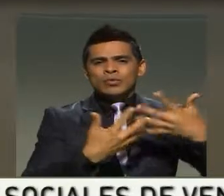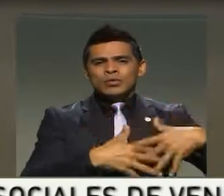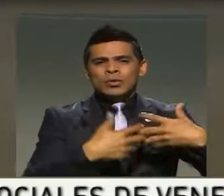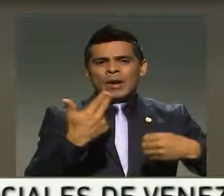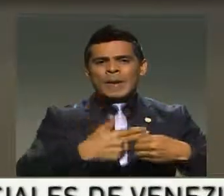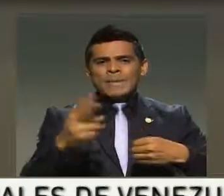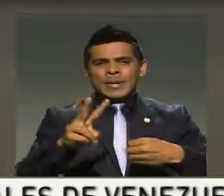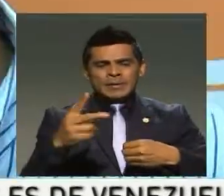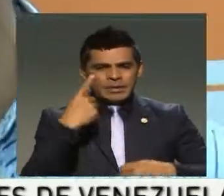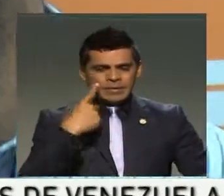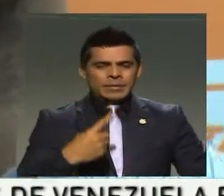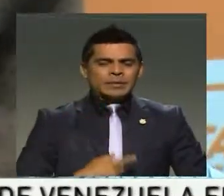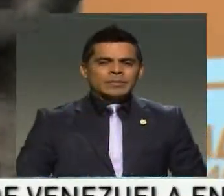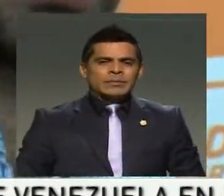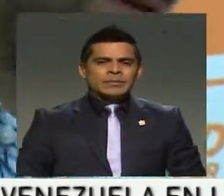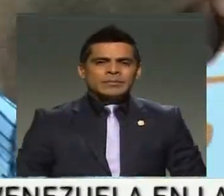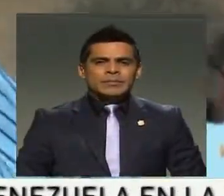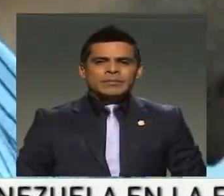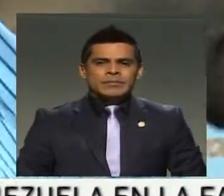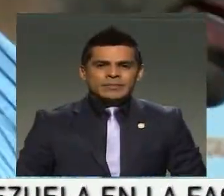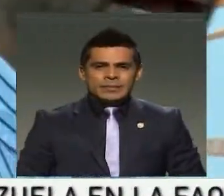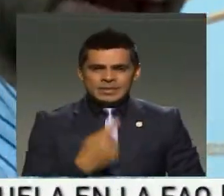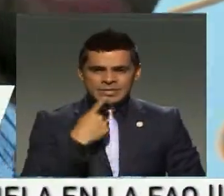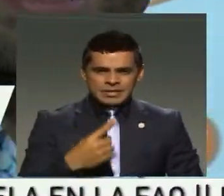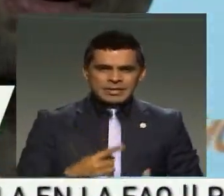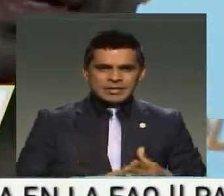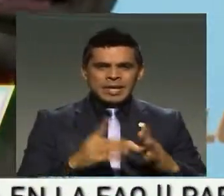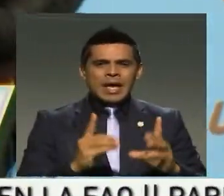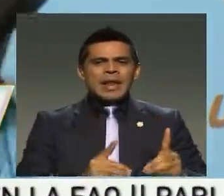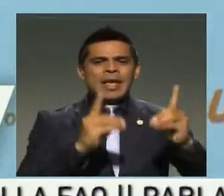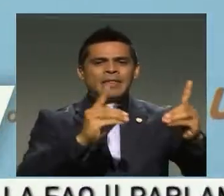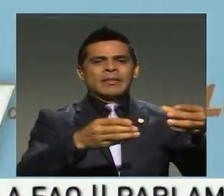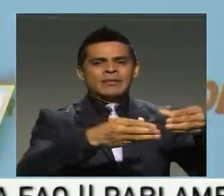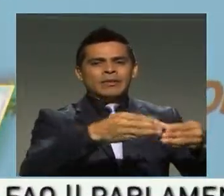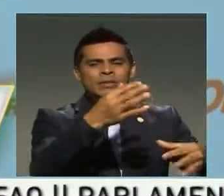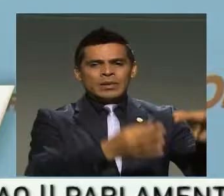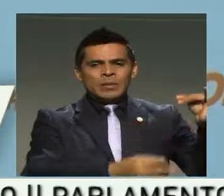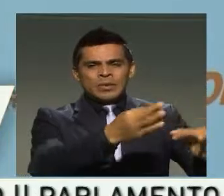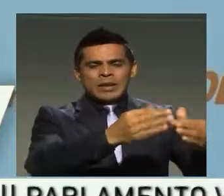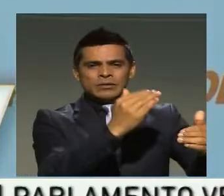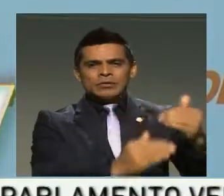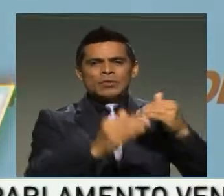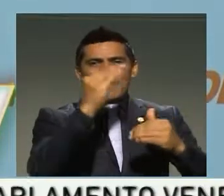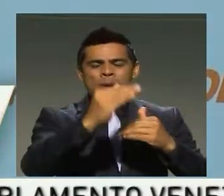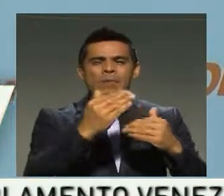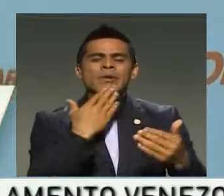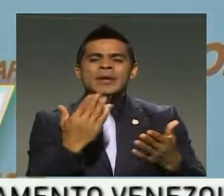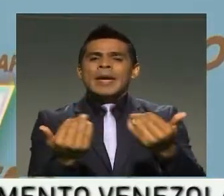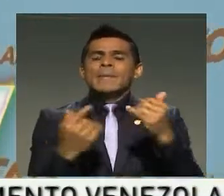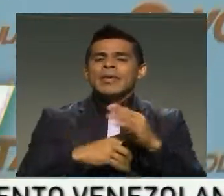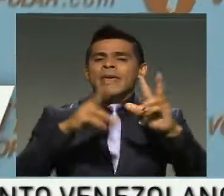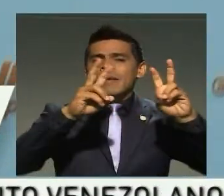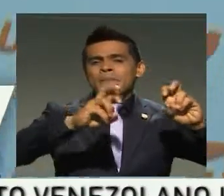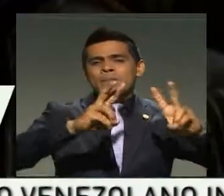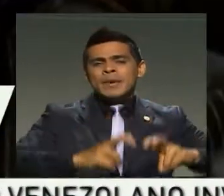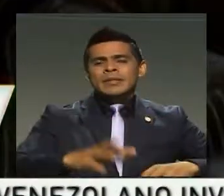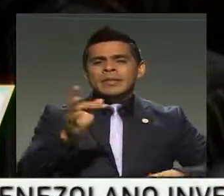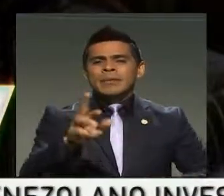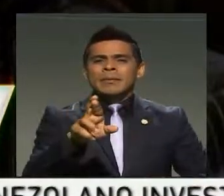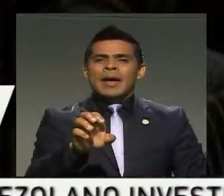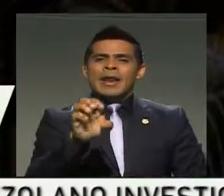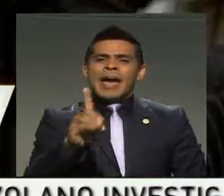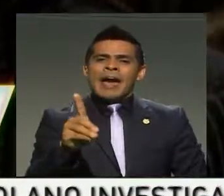reporte. Hace referencia a la sentencia del Tribunal Supremo de Justicia que solicita investigar a Freddy Guevara